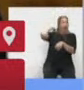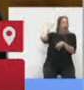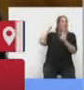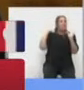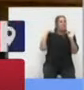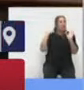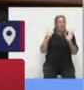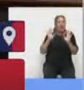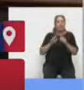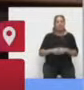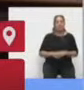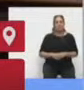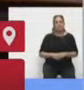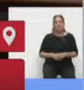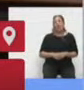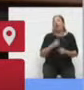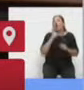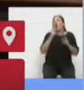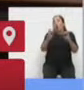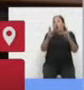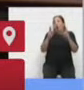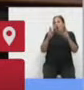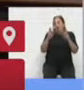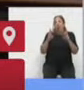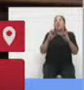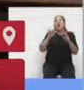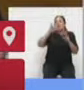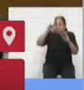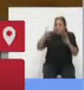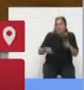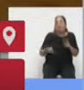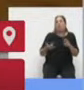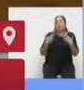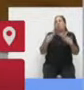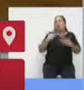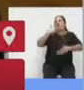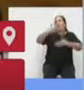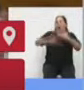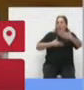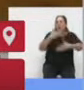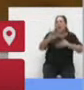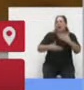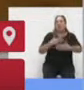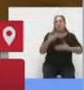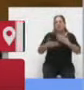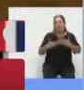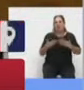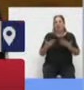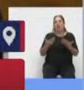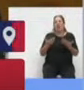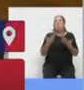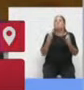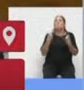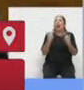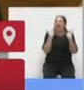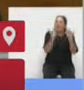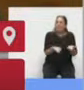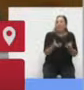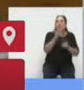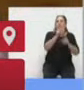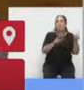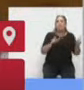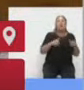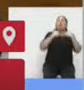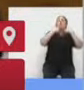Debo confesar que estoy preocupado por esto. Yo hubiera pensado que podría mantenerse una tasa